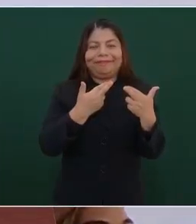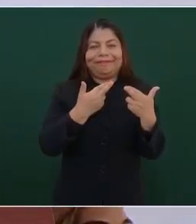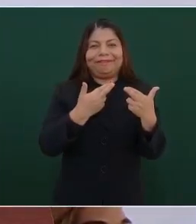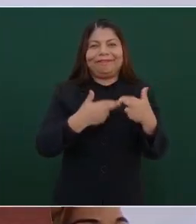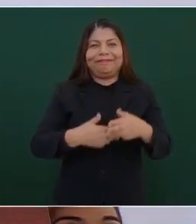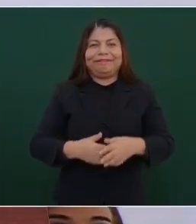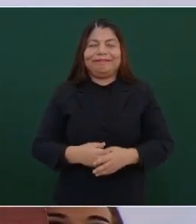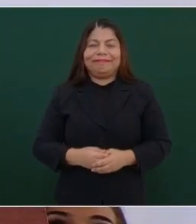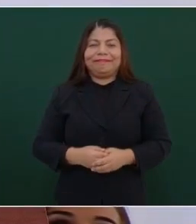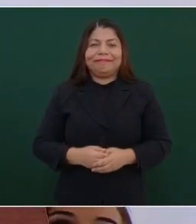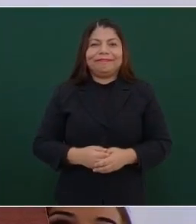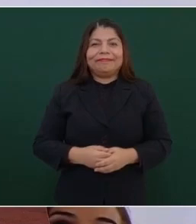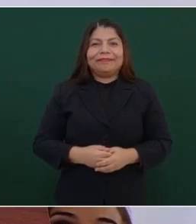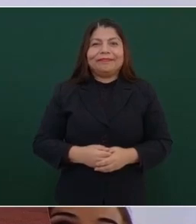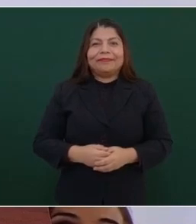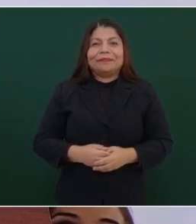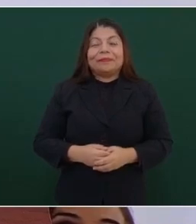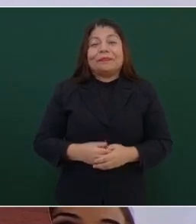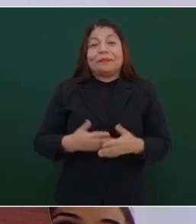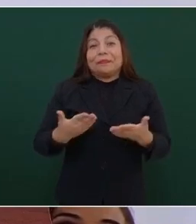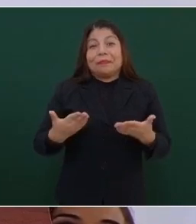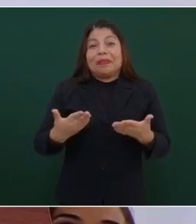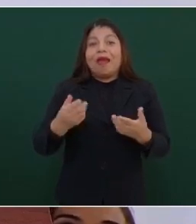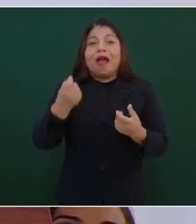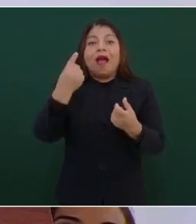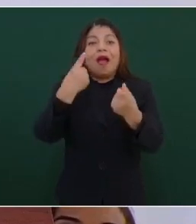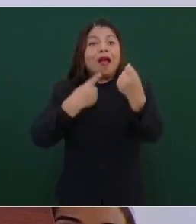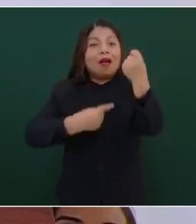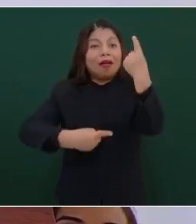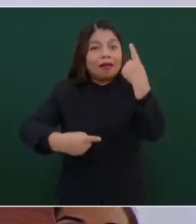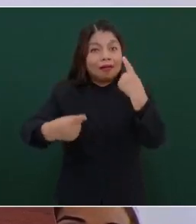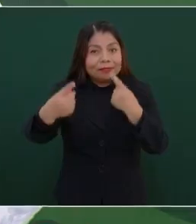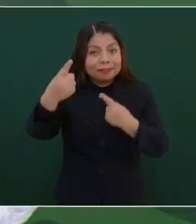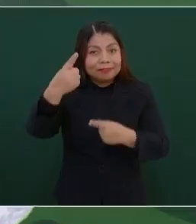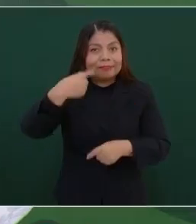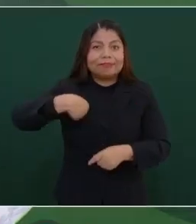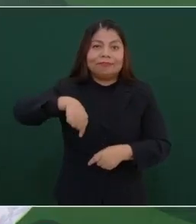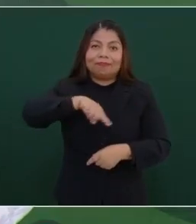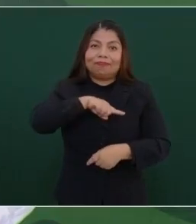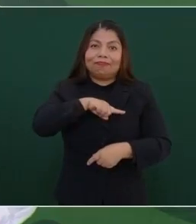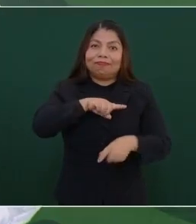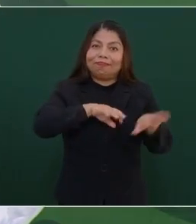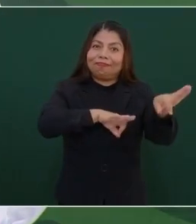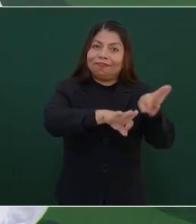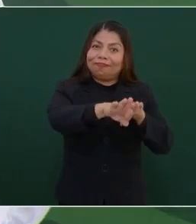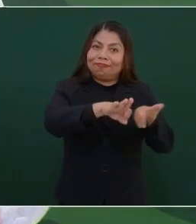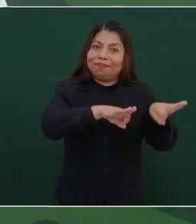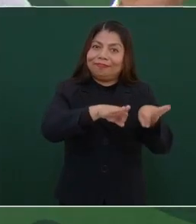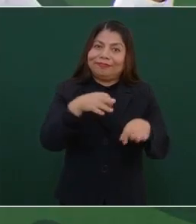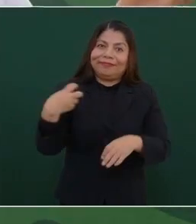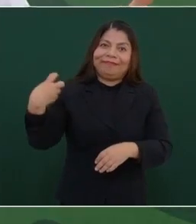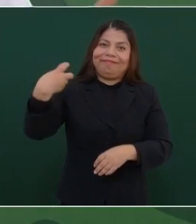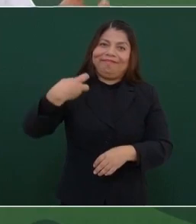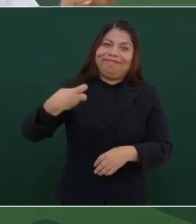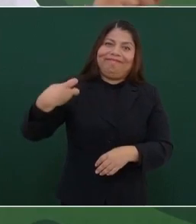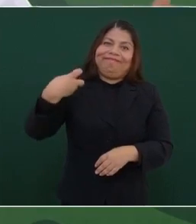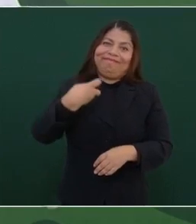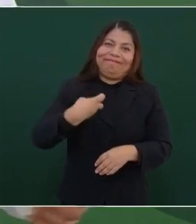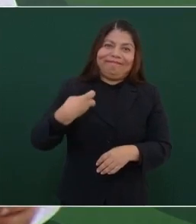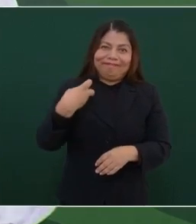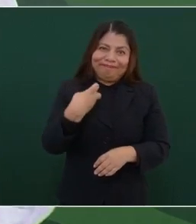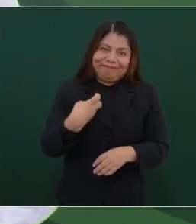ven bien lo que estamos haciendo, no nos ven con buenos ojos, pues